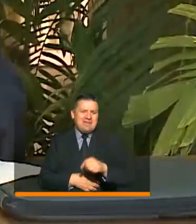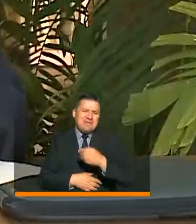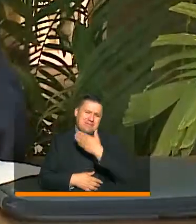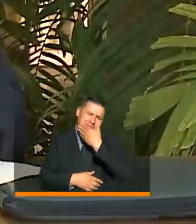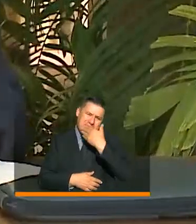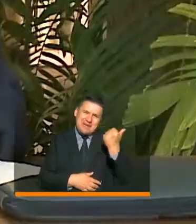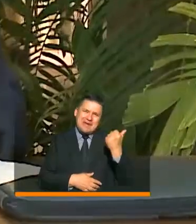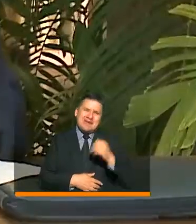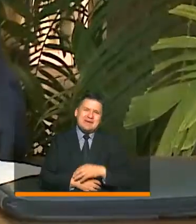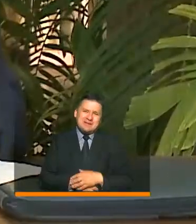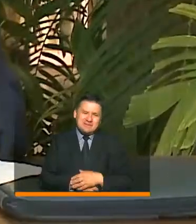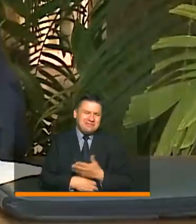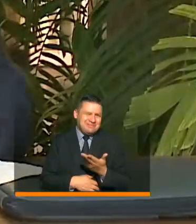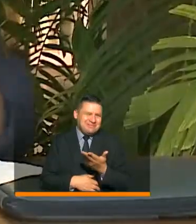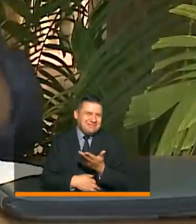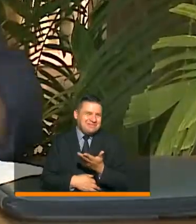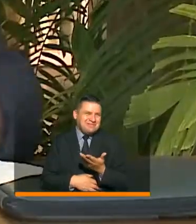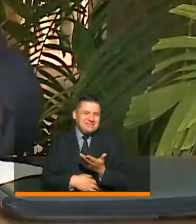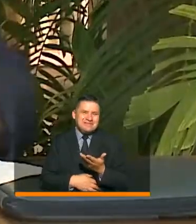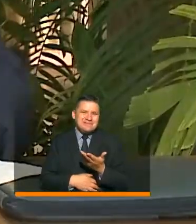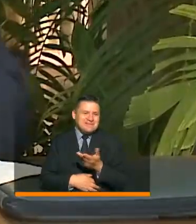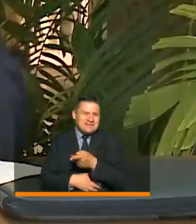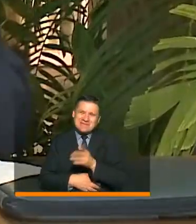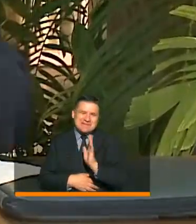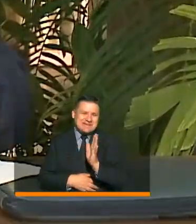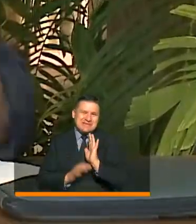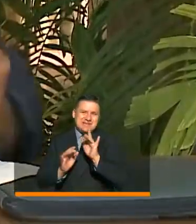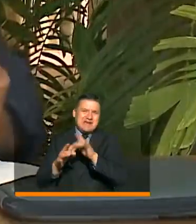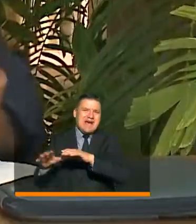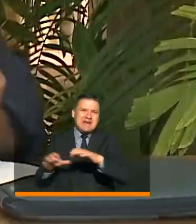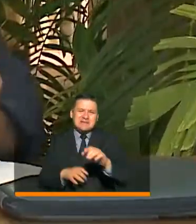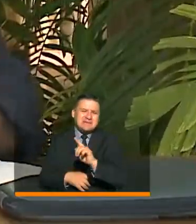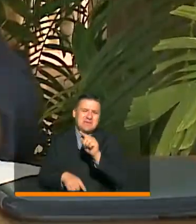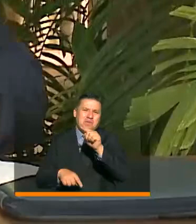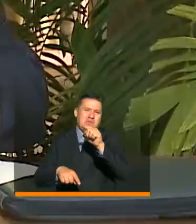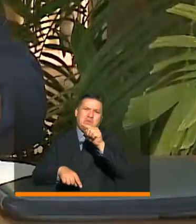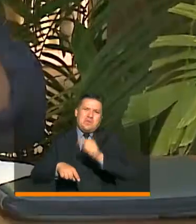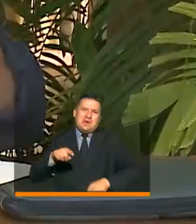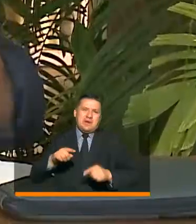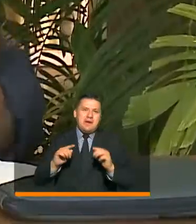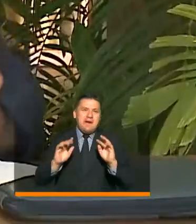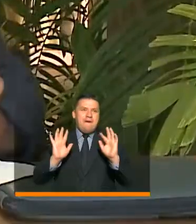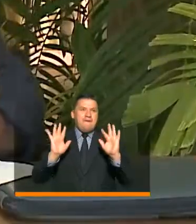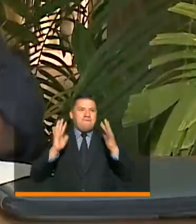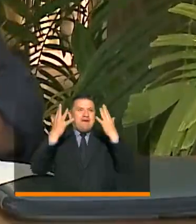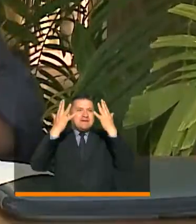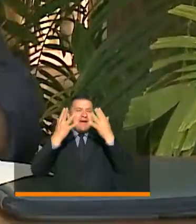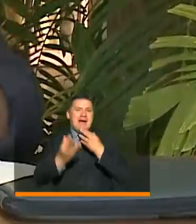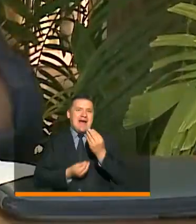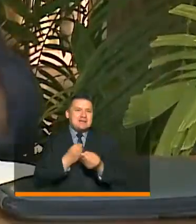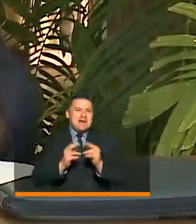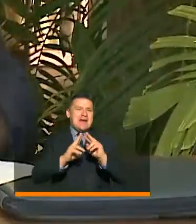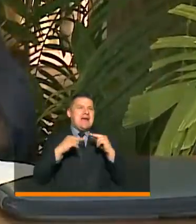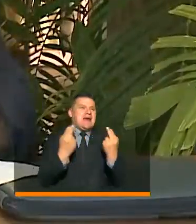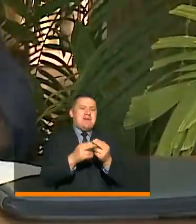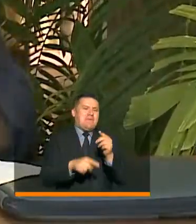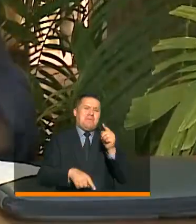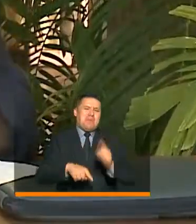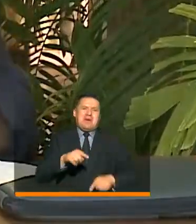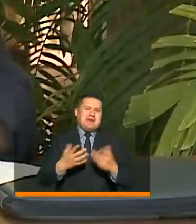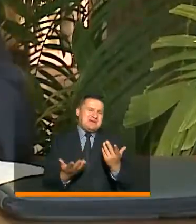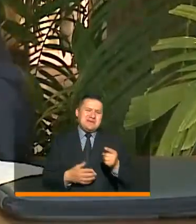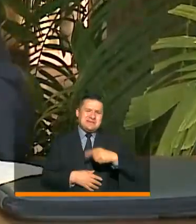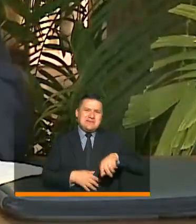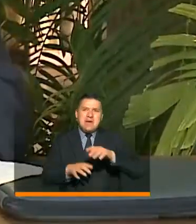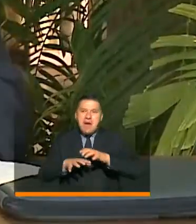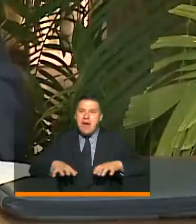evitarlas, debemos evitar tener este tipo de acciones. No podemos hacer fiestas, no podemos hacer reuniones, no debemos hacer este